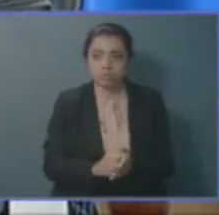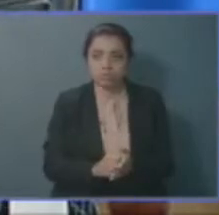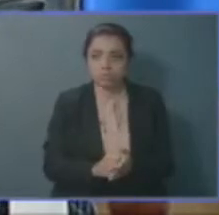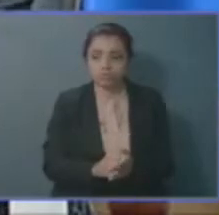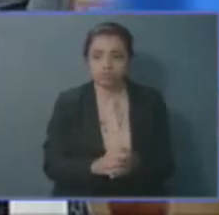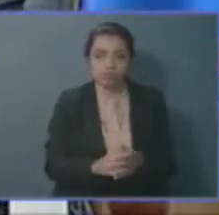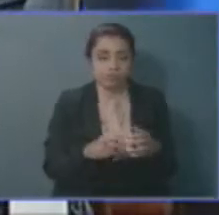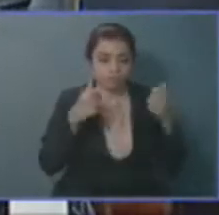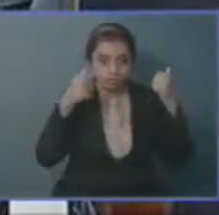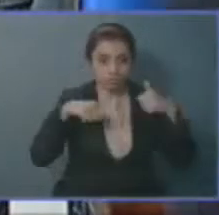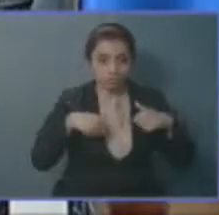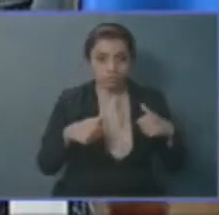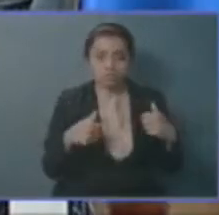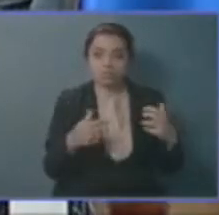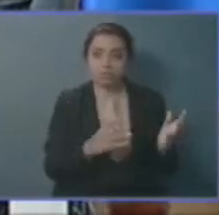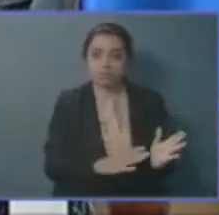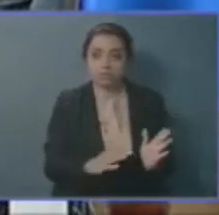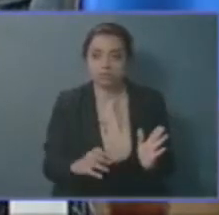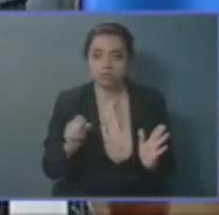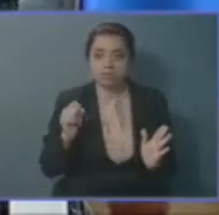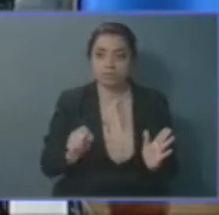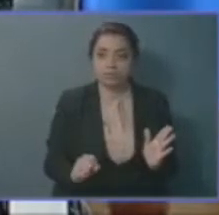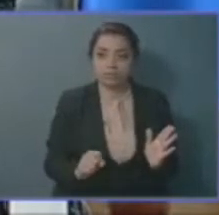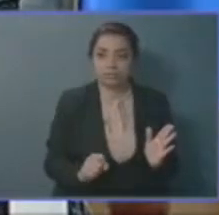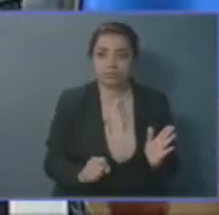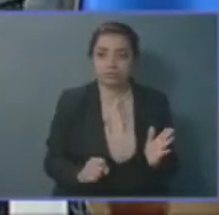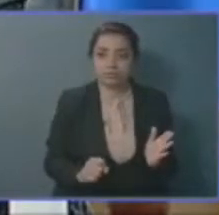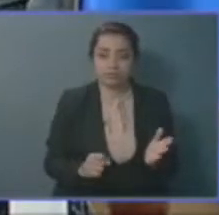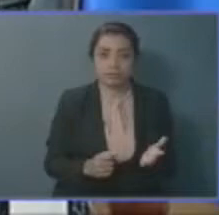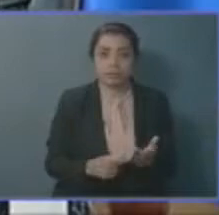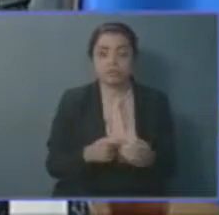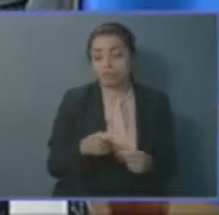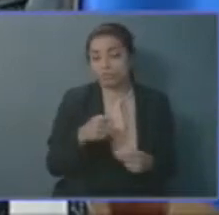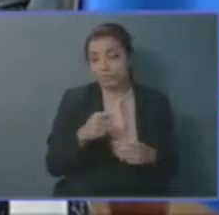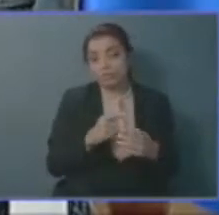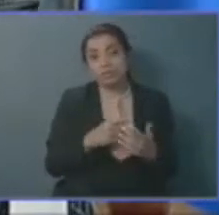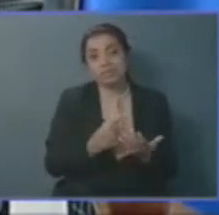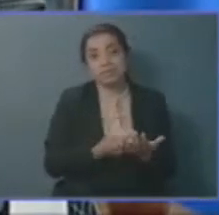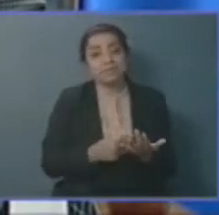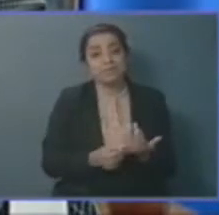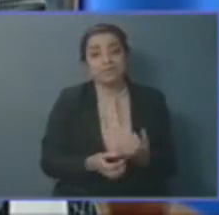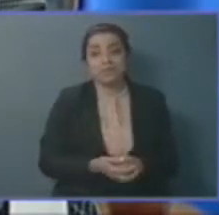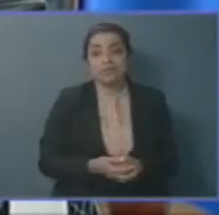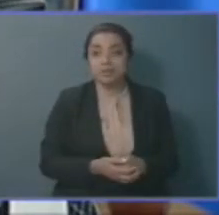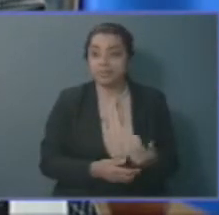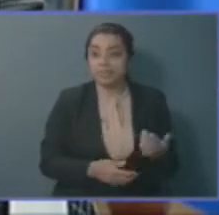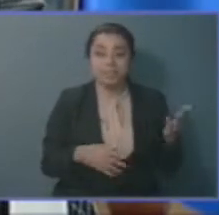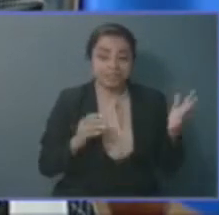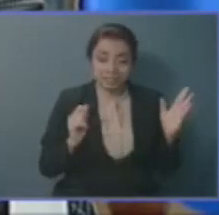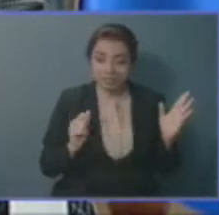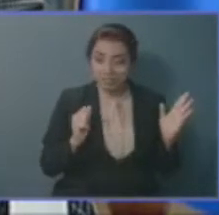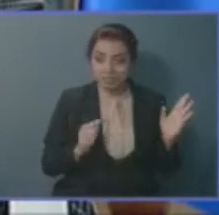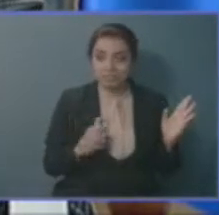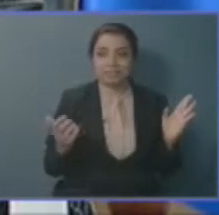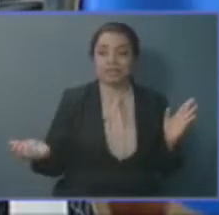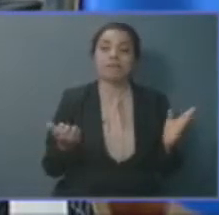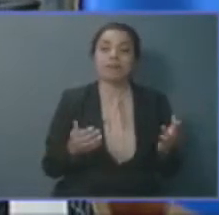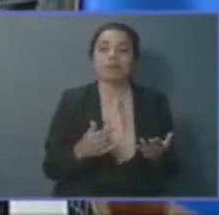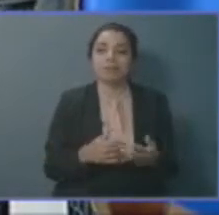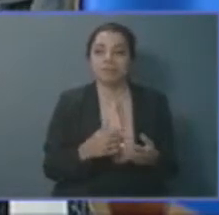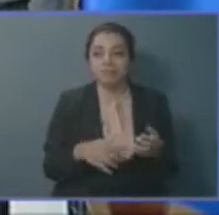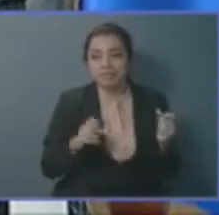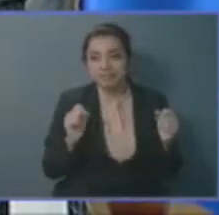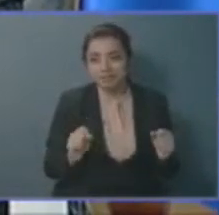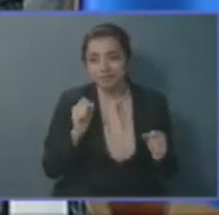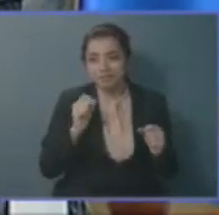el mismo Ejecutivo y salió ya como un producto, como un decreto autorizado, nos damos cuenta que